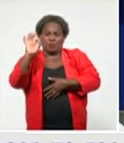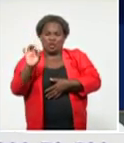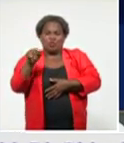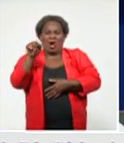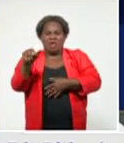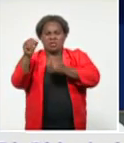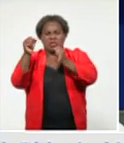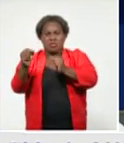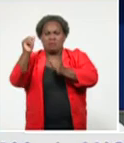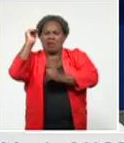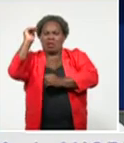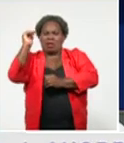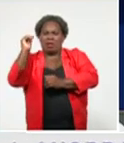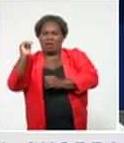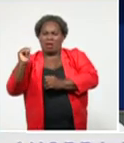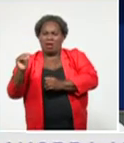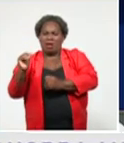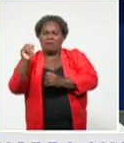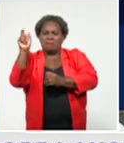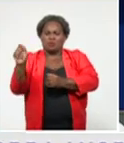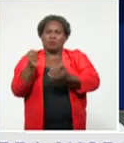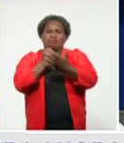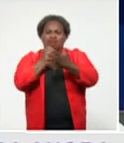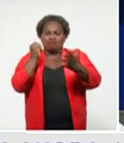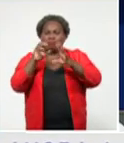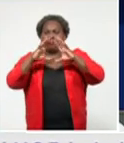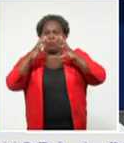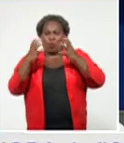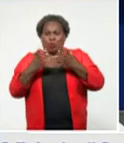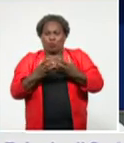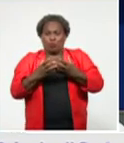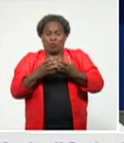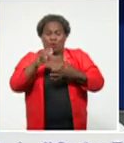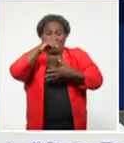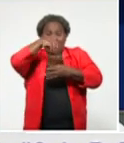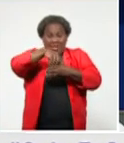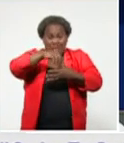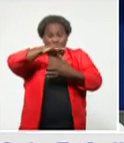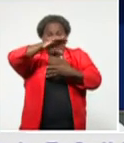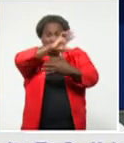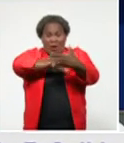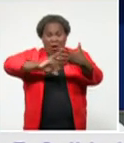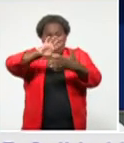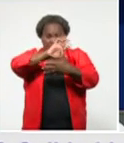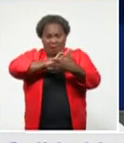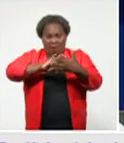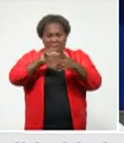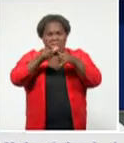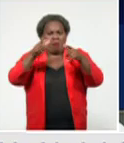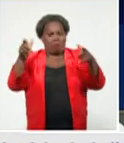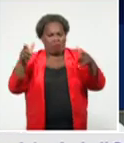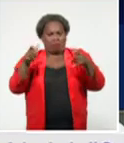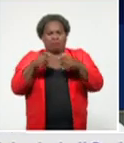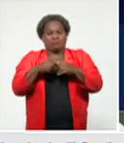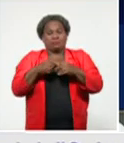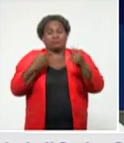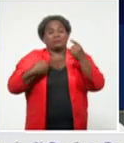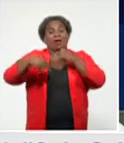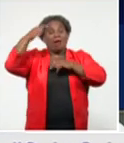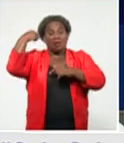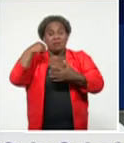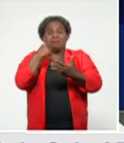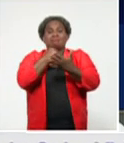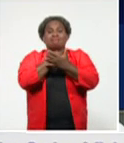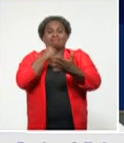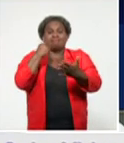casos confirmados en el mundo, pues están en la región de las Américas. Y ayer se confirmaron